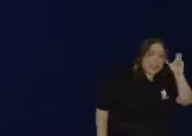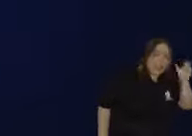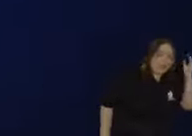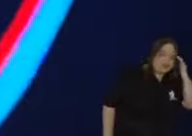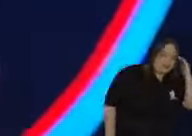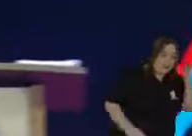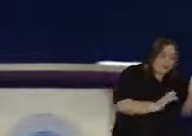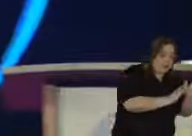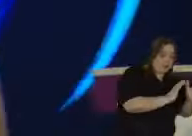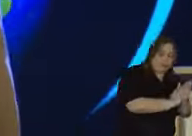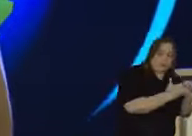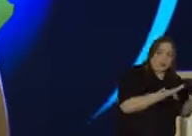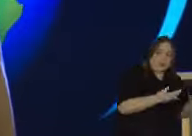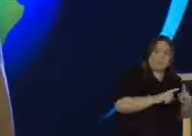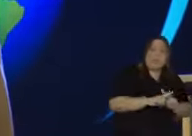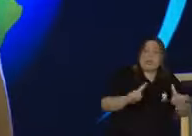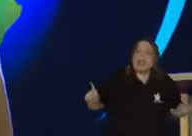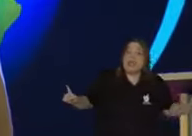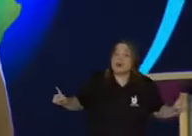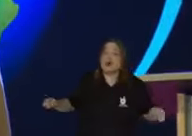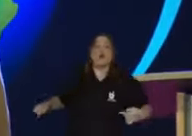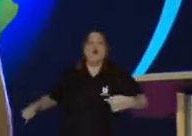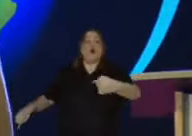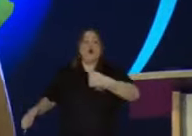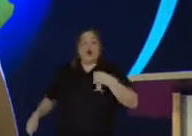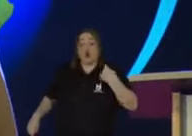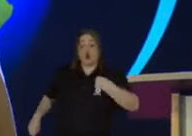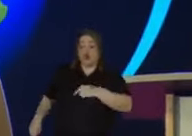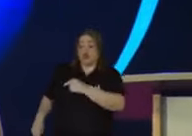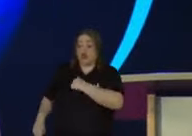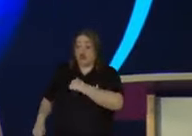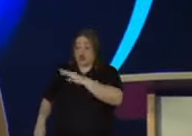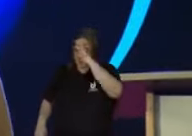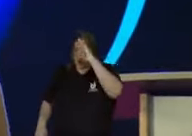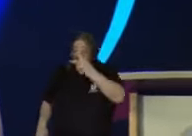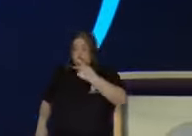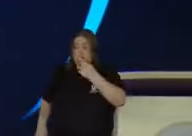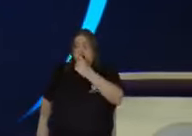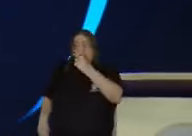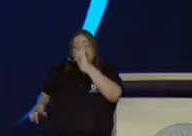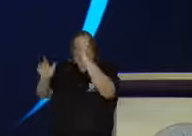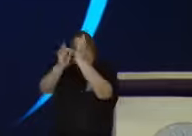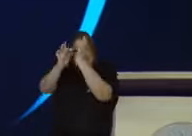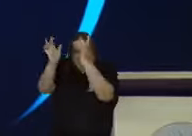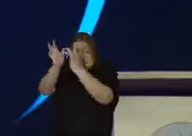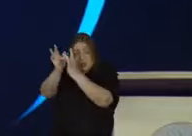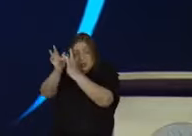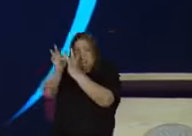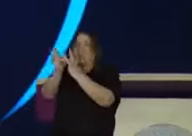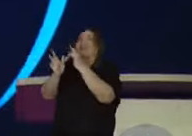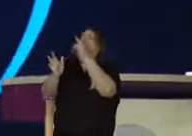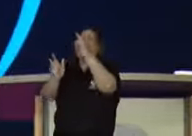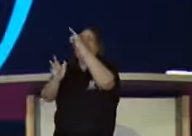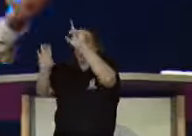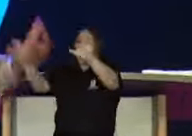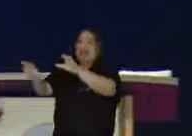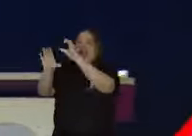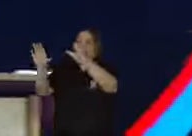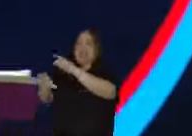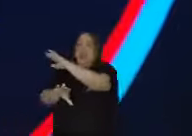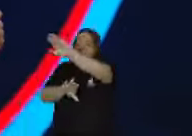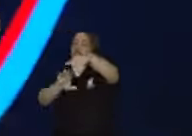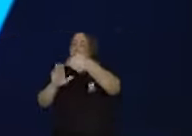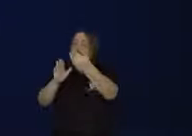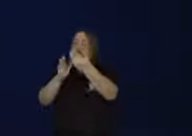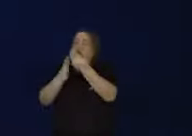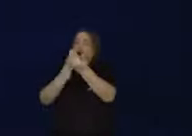nosotros conoceremos la verdad y la verdad nos hará libres de toda trampa,